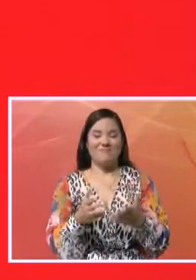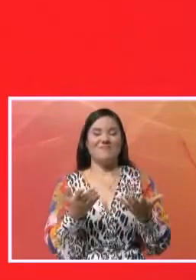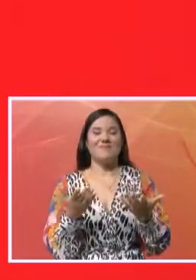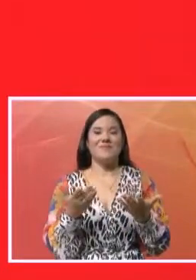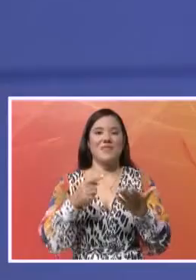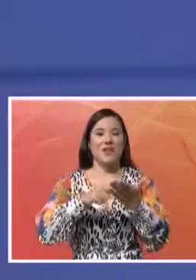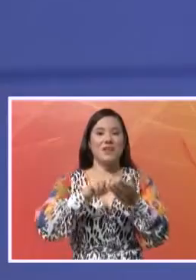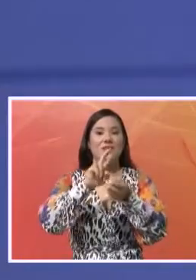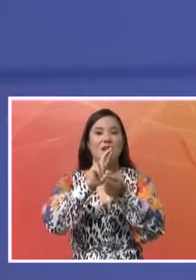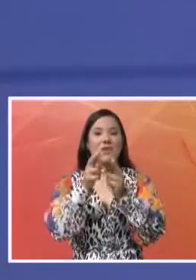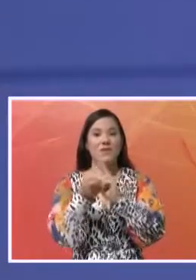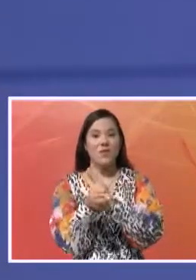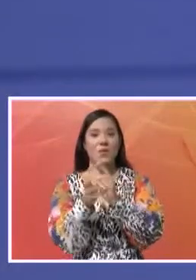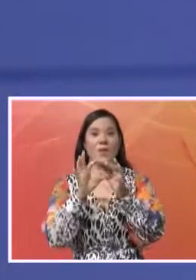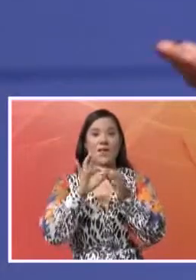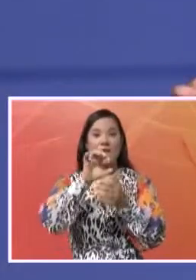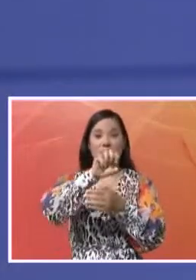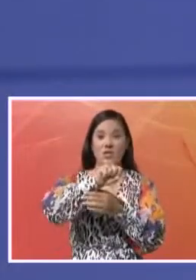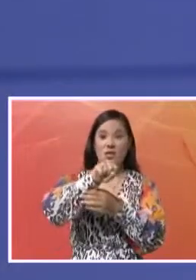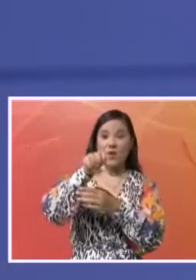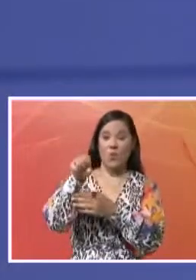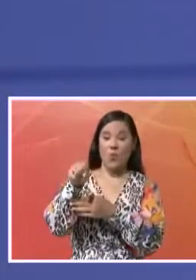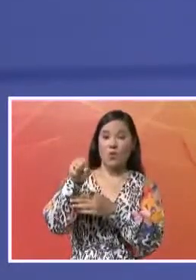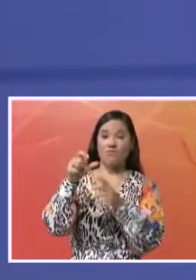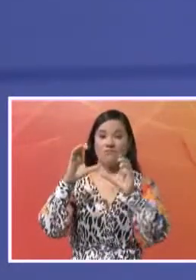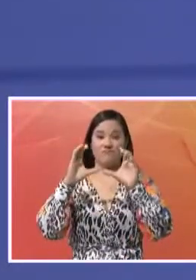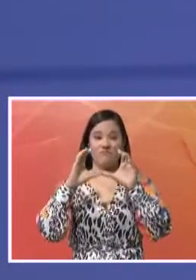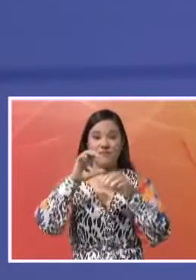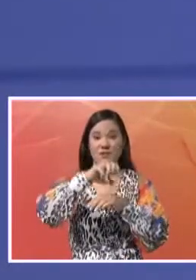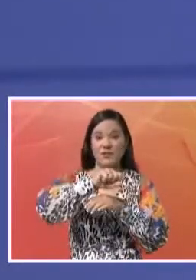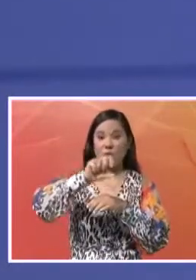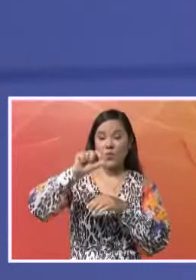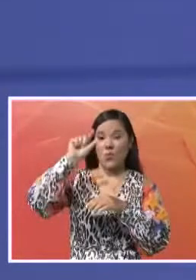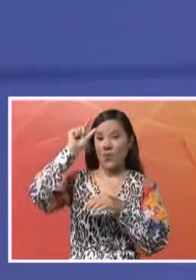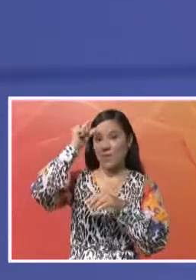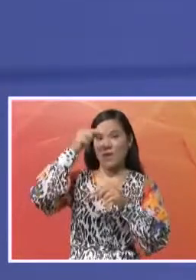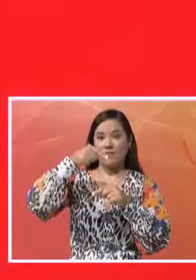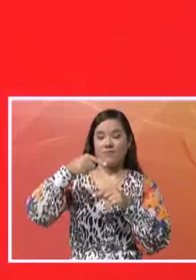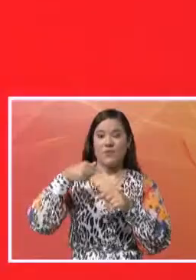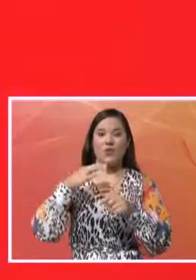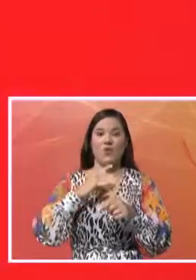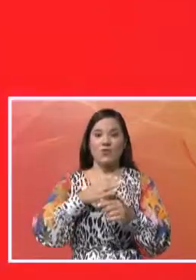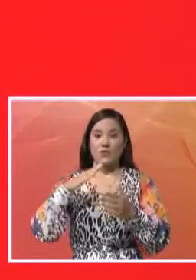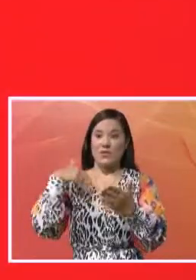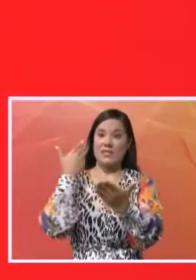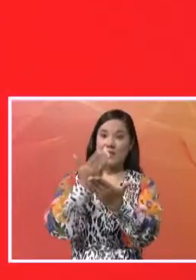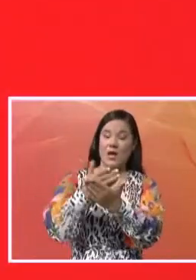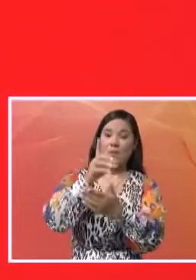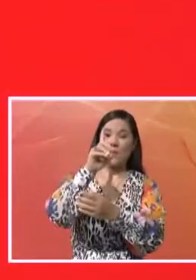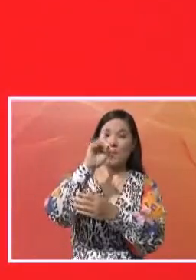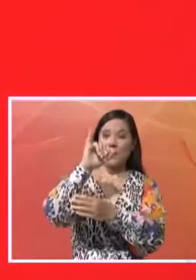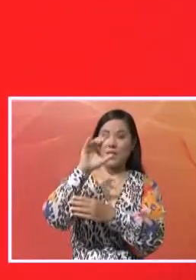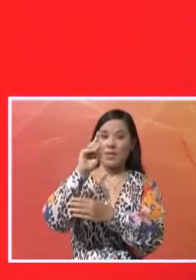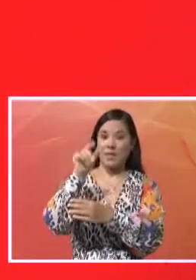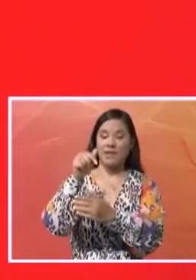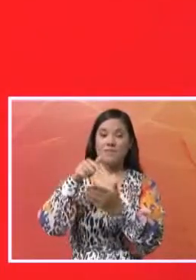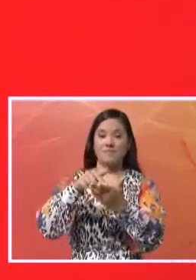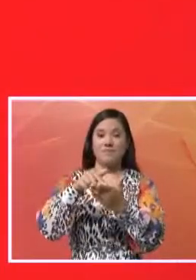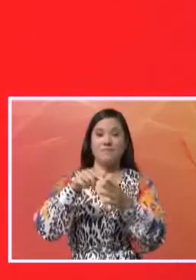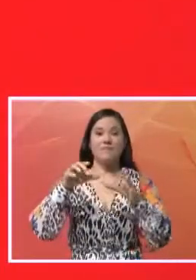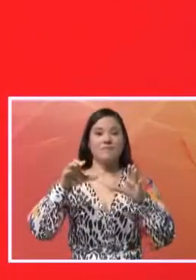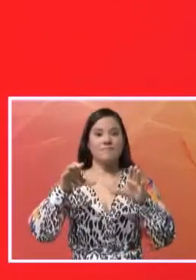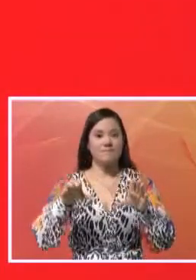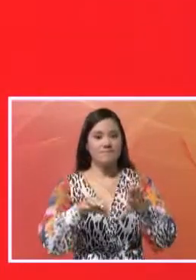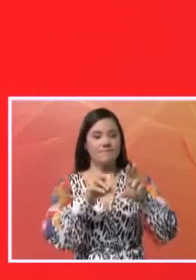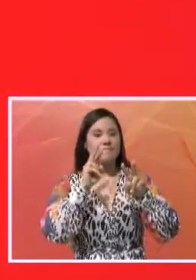esta reforma de la ley de seguridad social cuéntanos sobre eso mira lo primero es que desde que llegamos a la institución y la mayoría de los gerentes del sistema